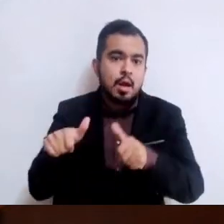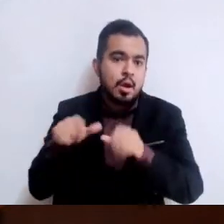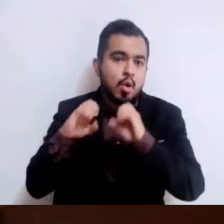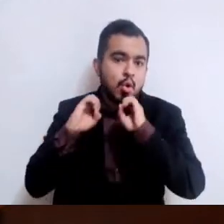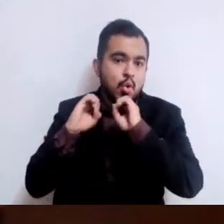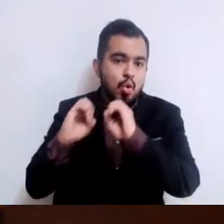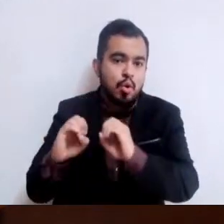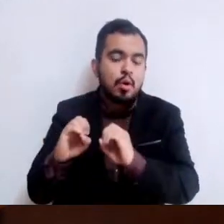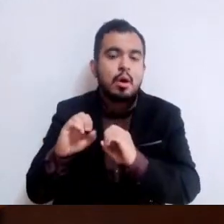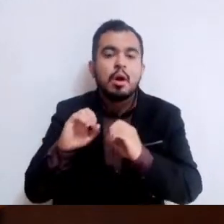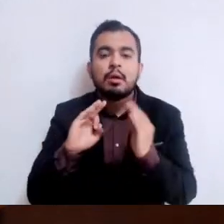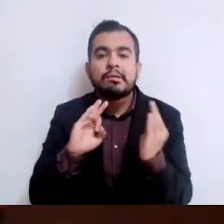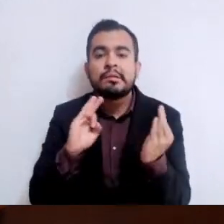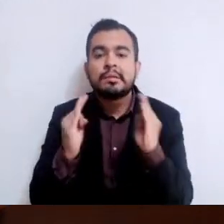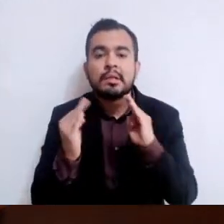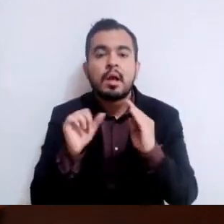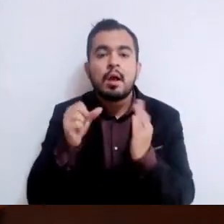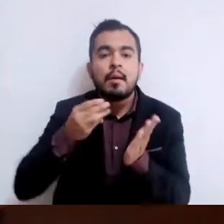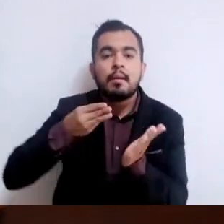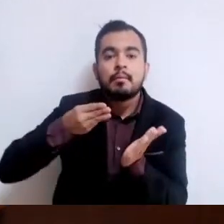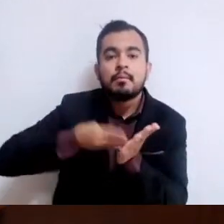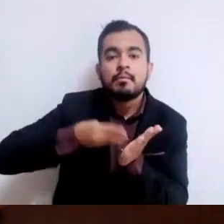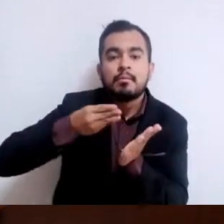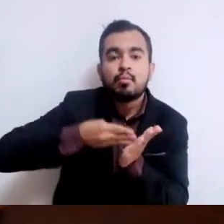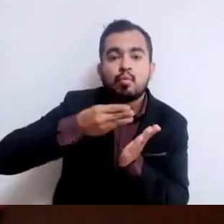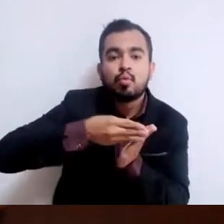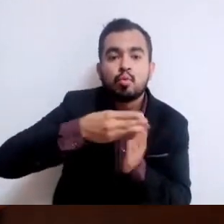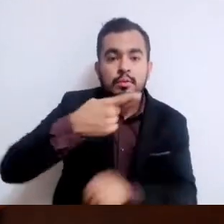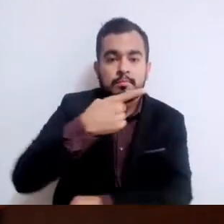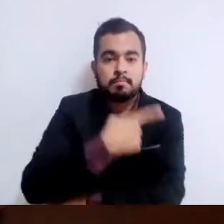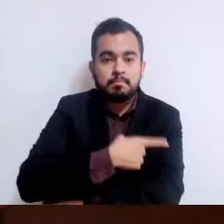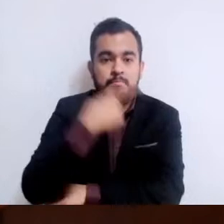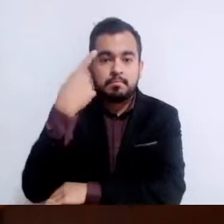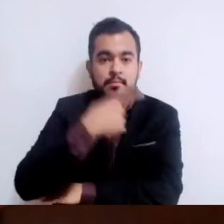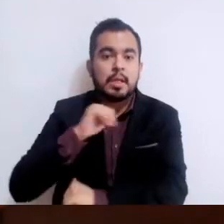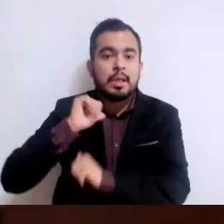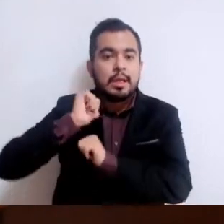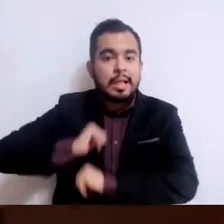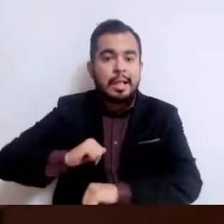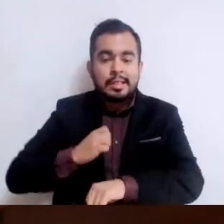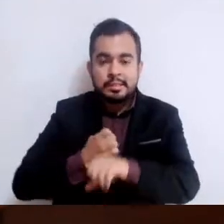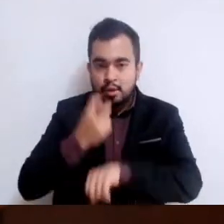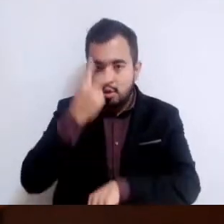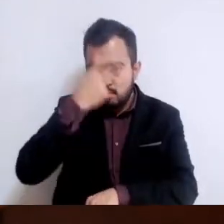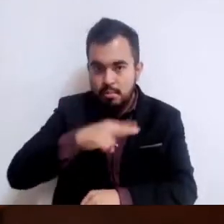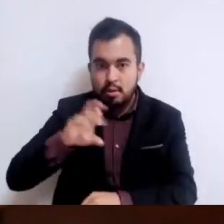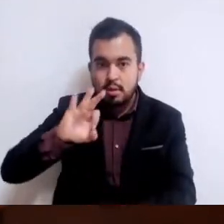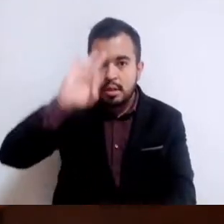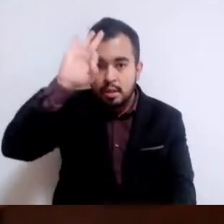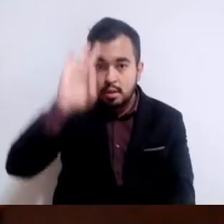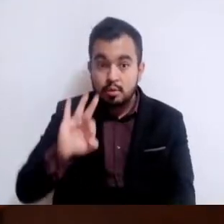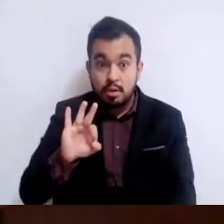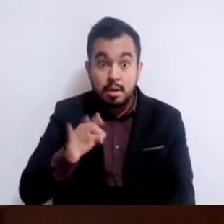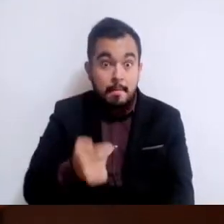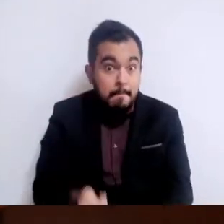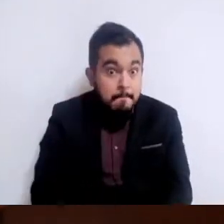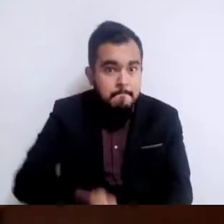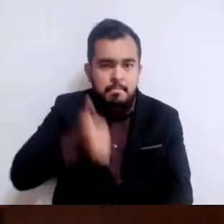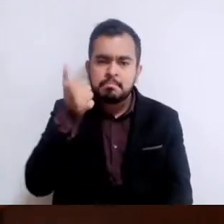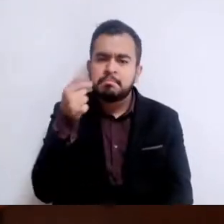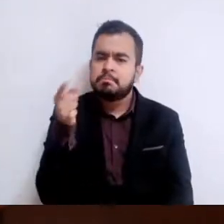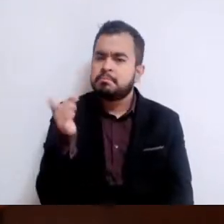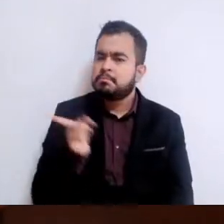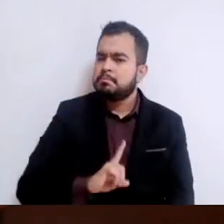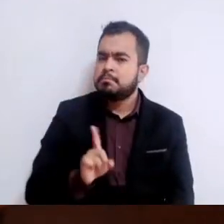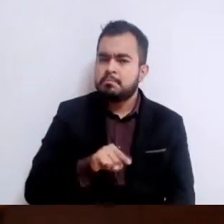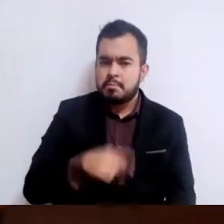de cobro de los caminos y autopistas de cuota, a cargo del Estado de México. Esta propuesta no es inédita, pues en el país ya